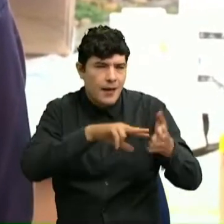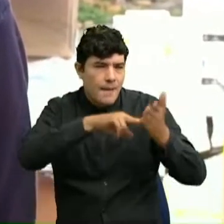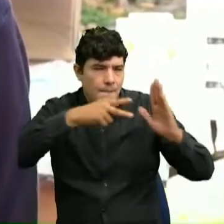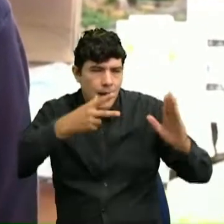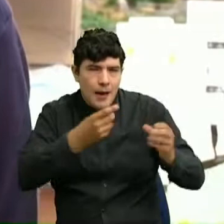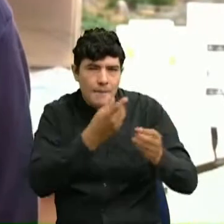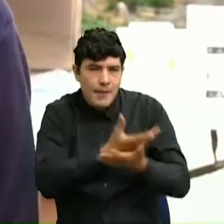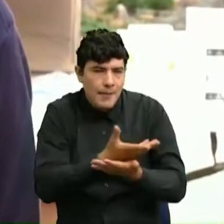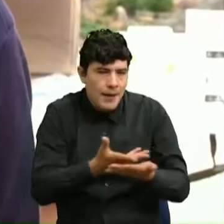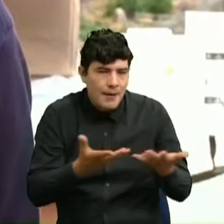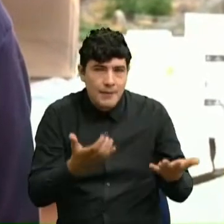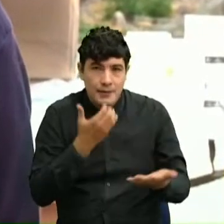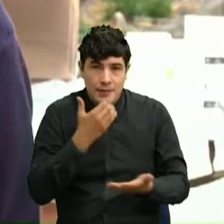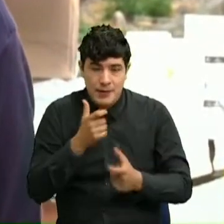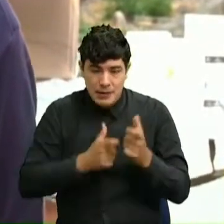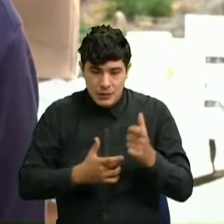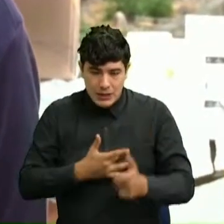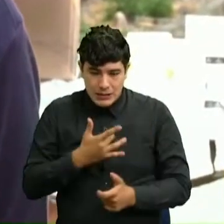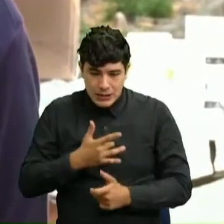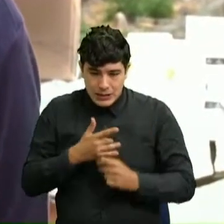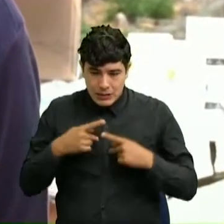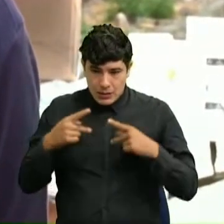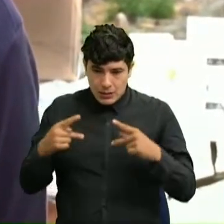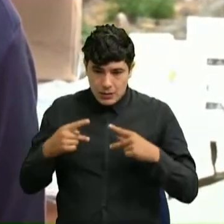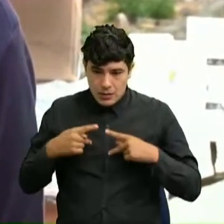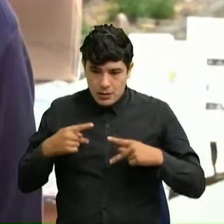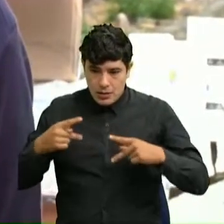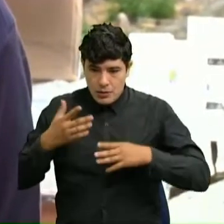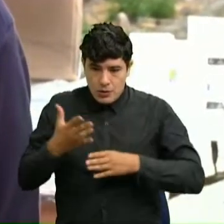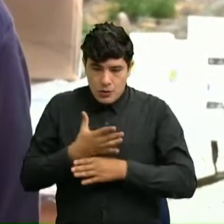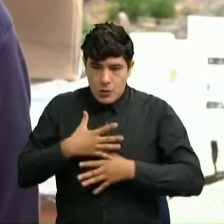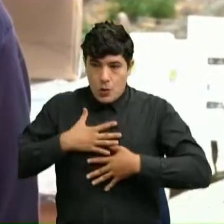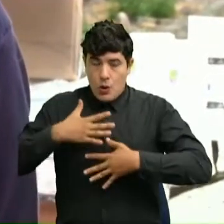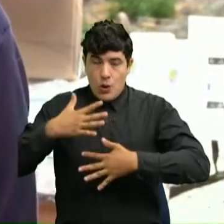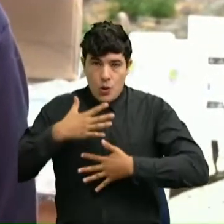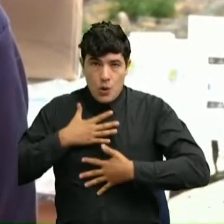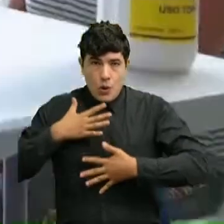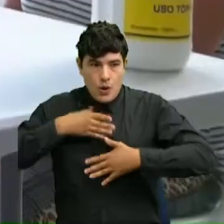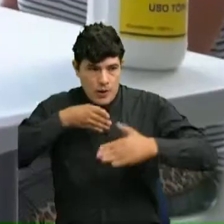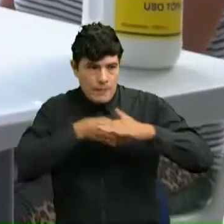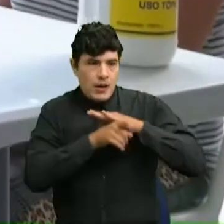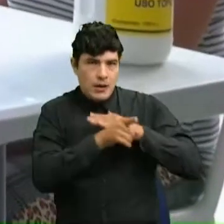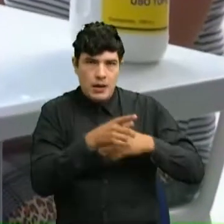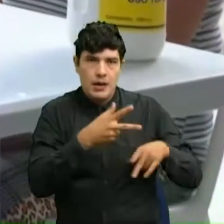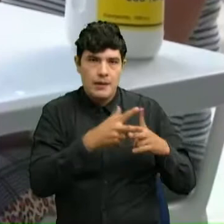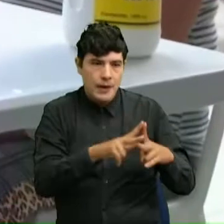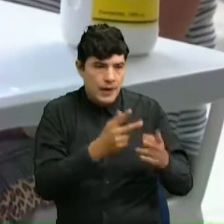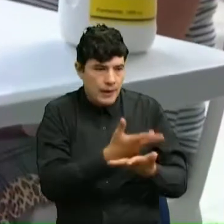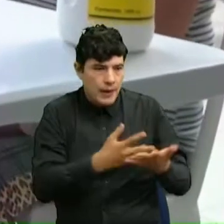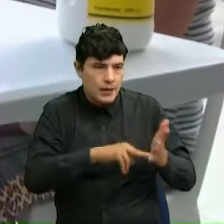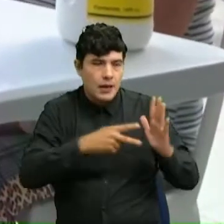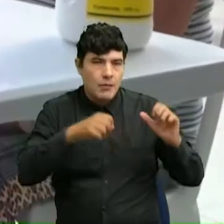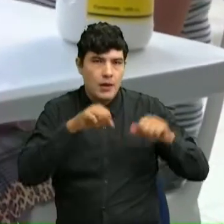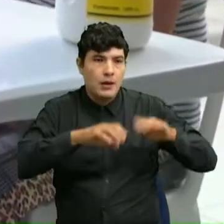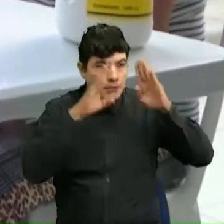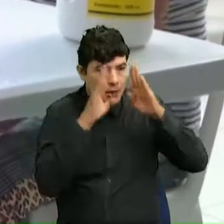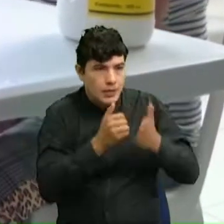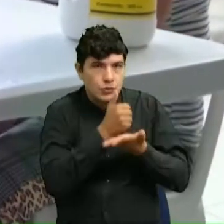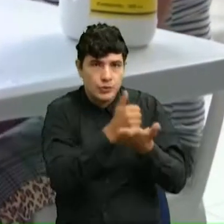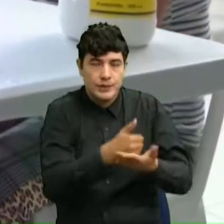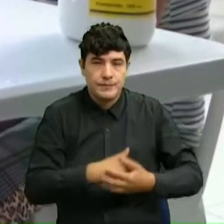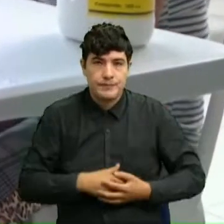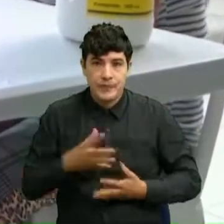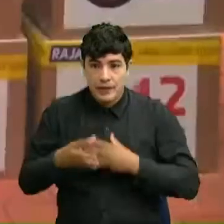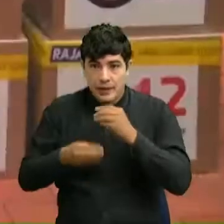que llegan con la sintomatología que se presenta por el coi además del fortalecimiento de las unidades de cuidados